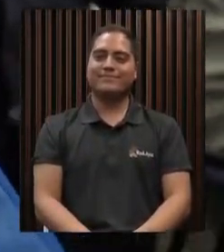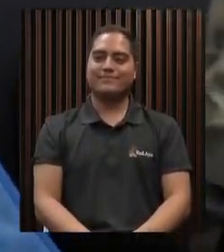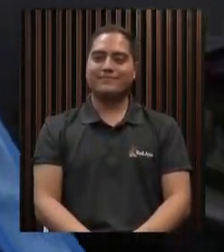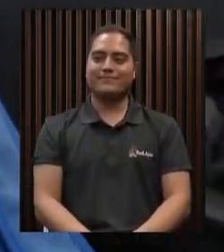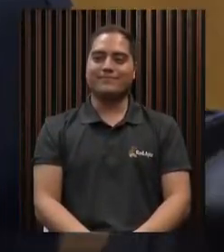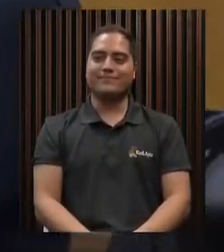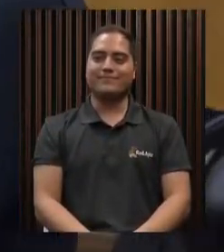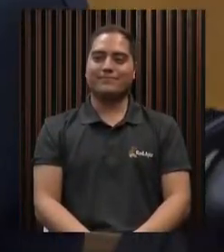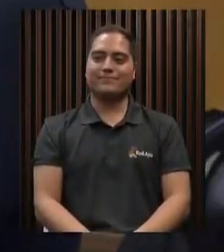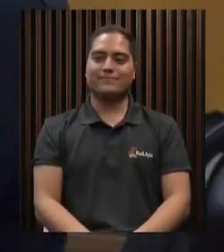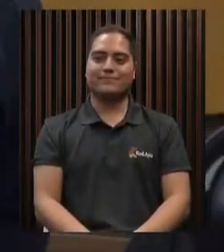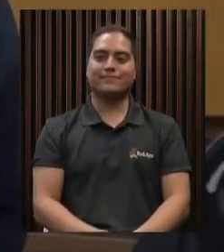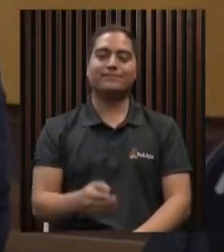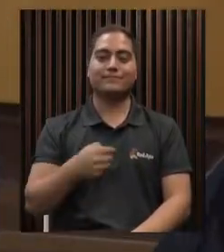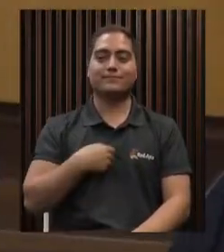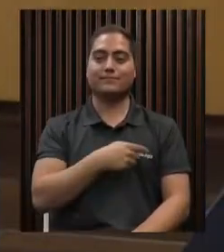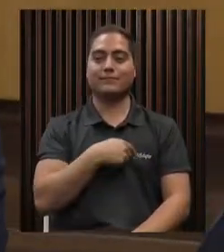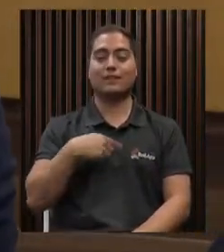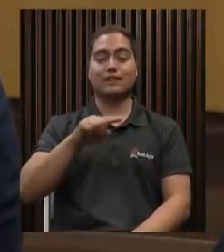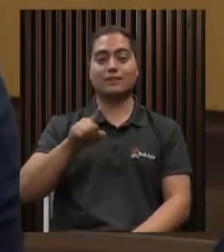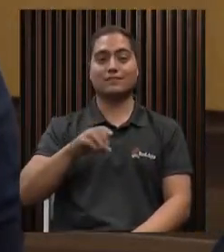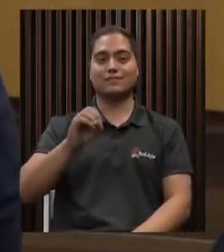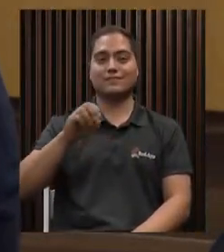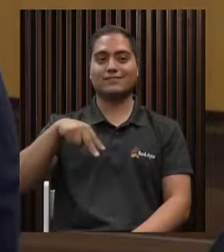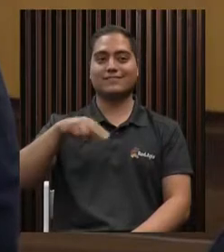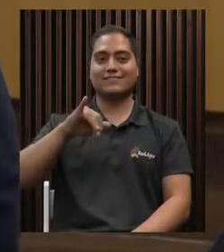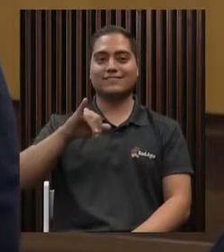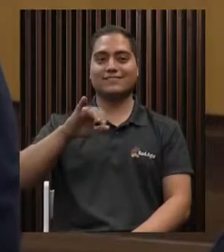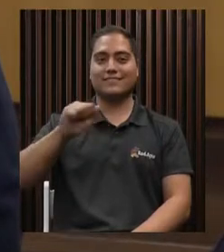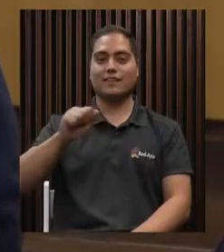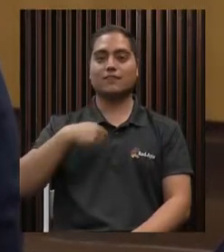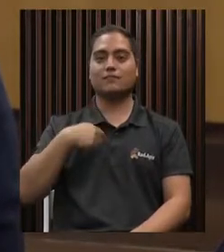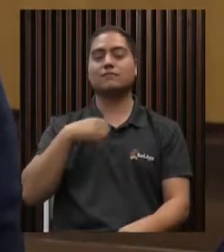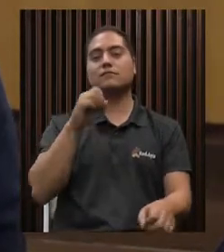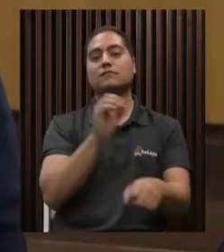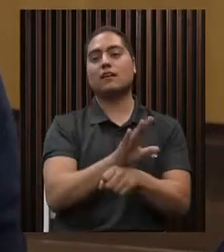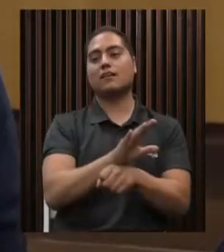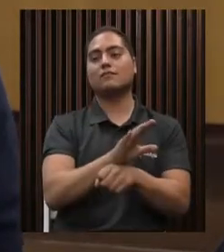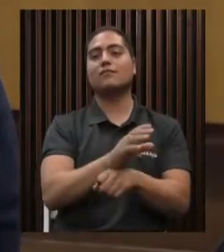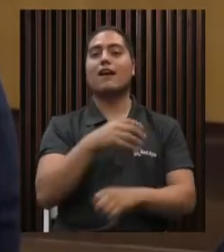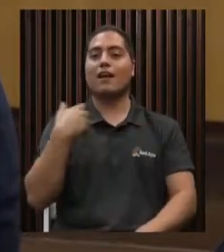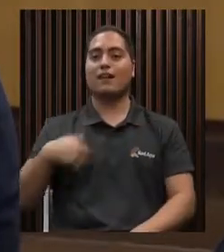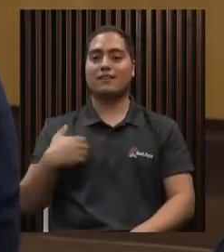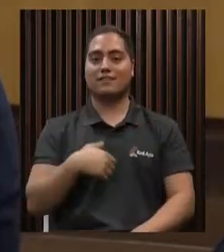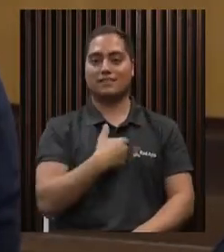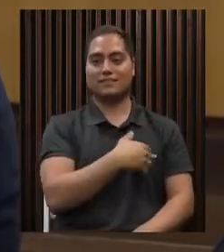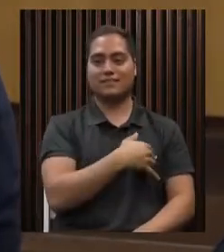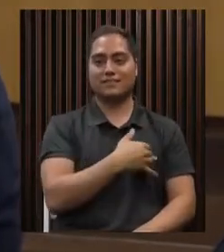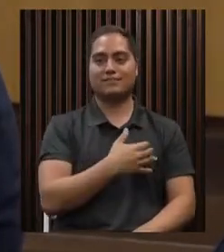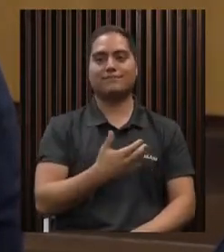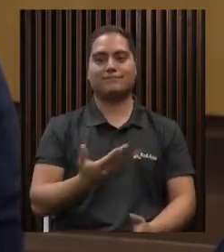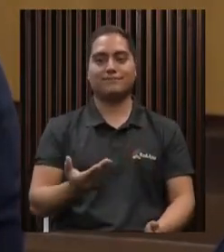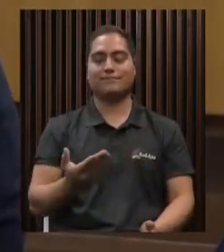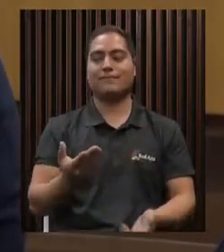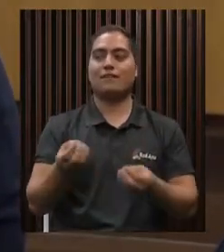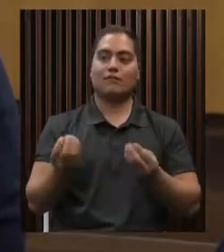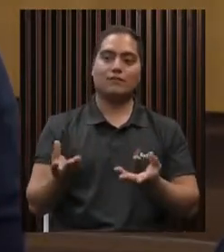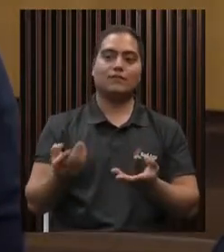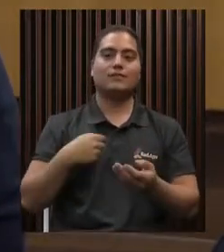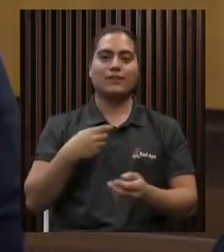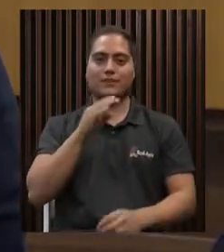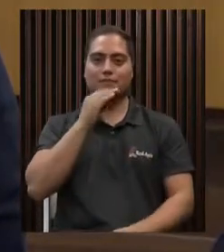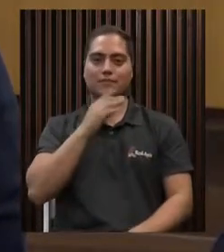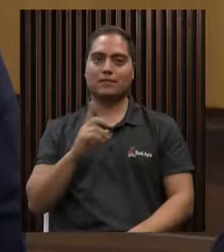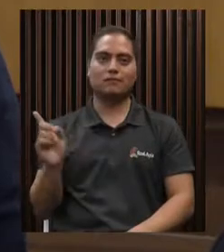Bueno, soy Sonia Jaroslavsky del Teatro Cervantes, ya nos conocimos ayer. Y bueno, también vine acá